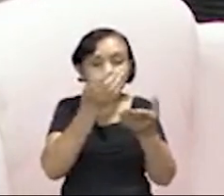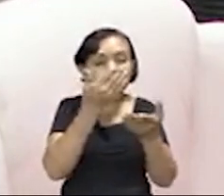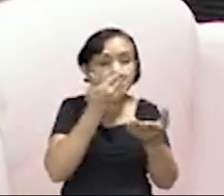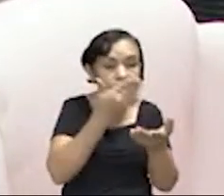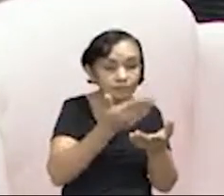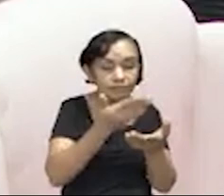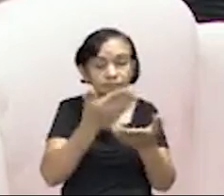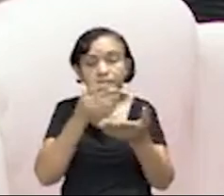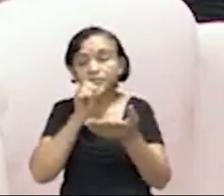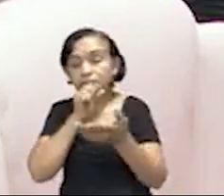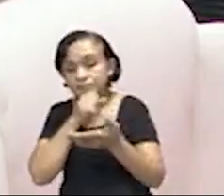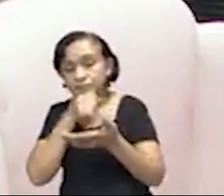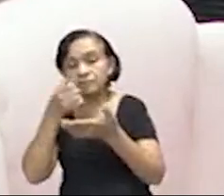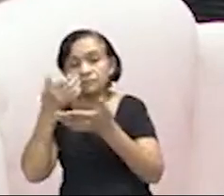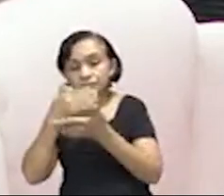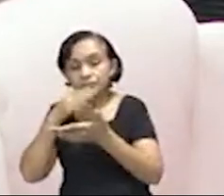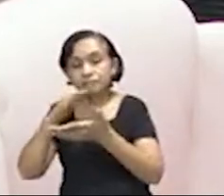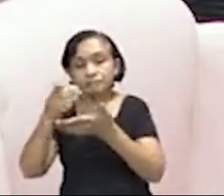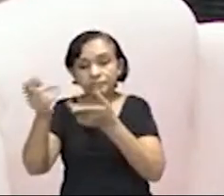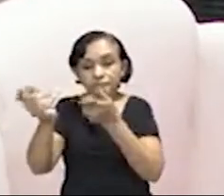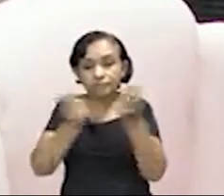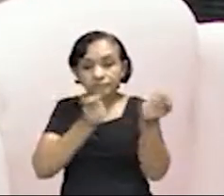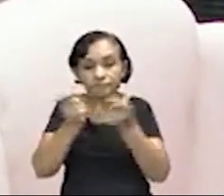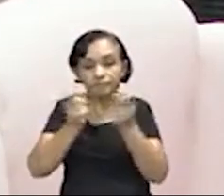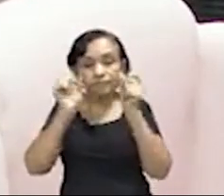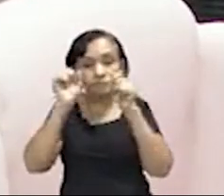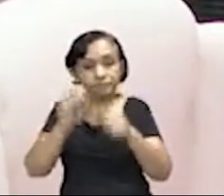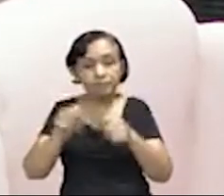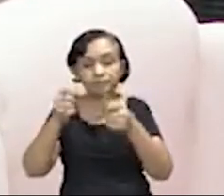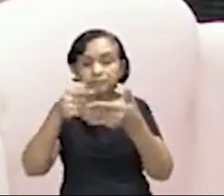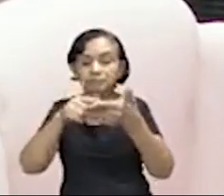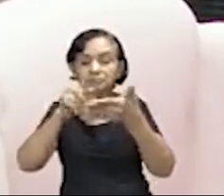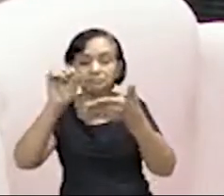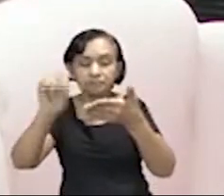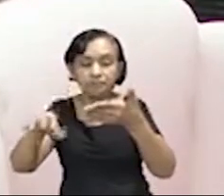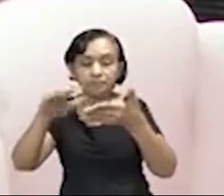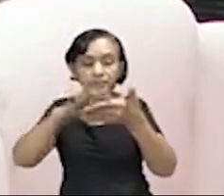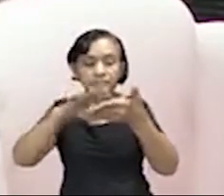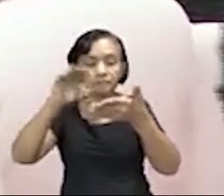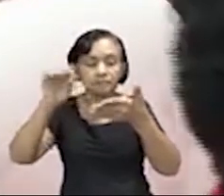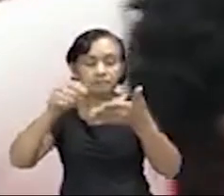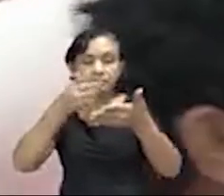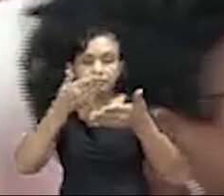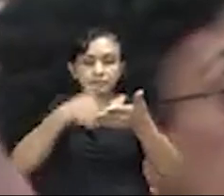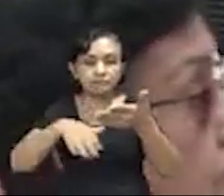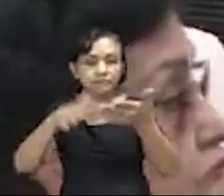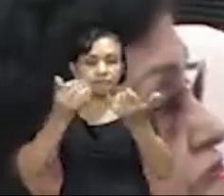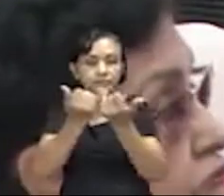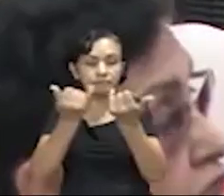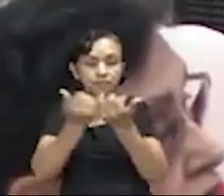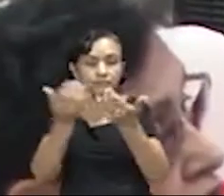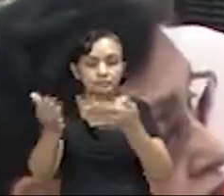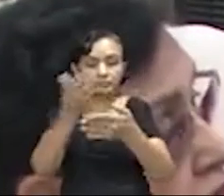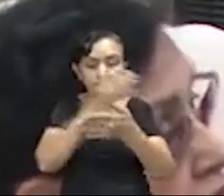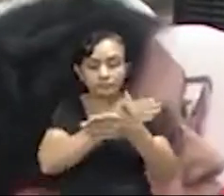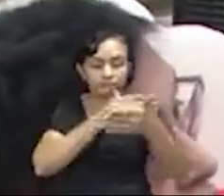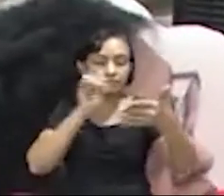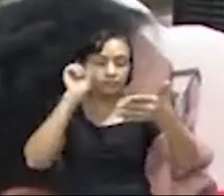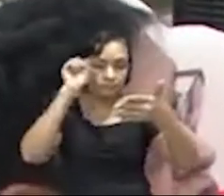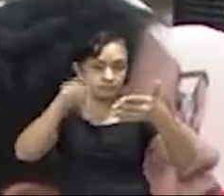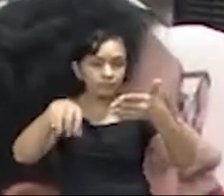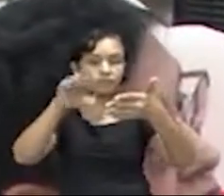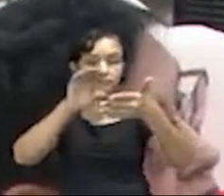digesto ajusta, el digesto puede aplicar las derogaciones expresas, puede aplicar las derogaciones